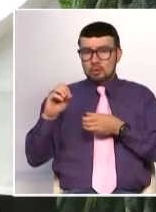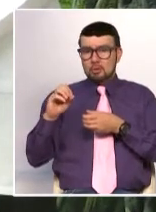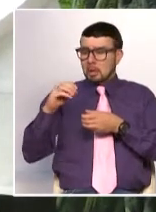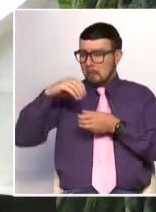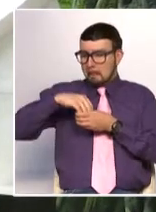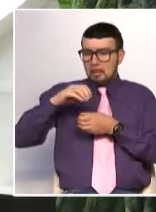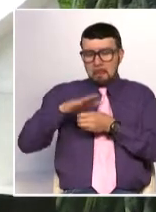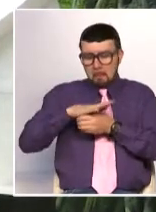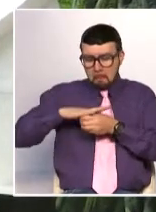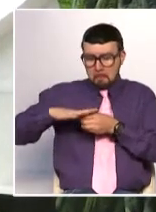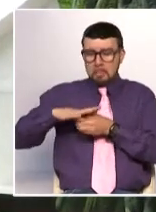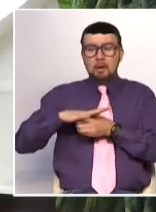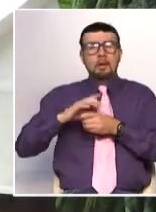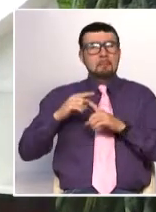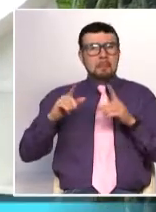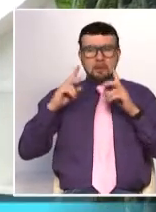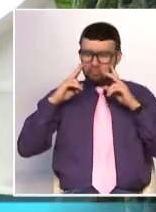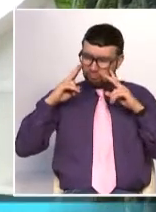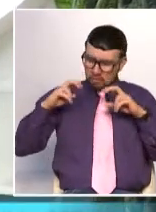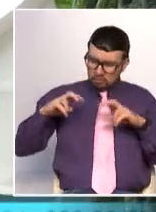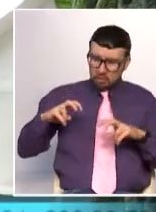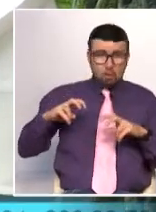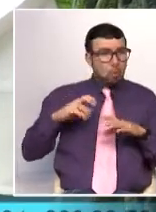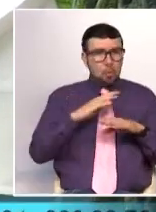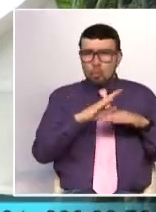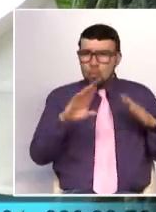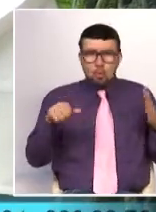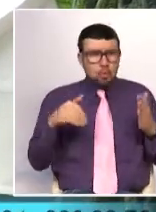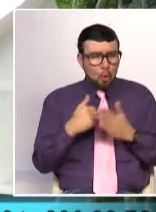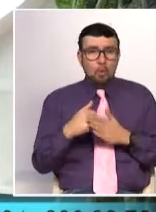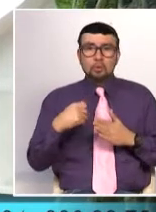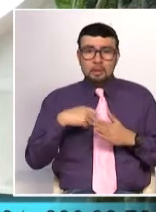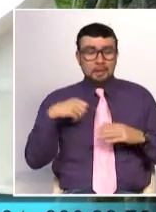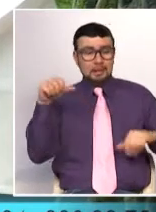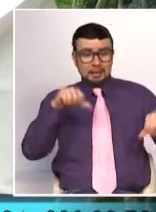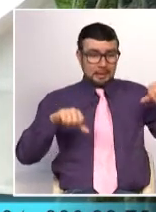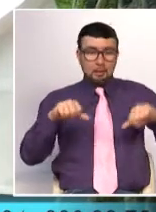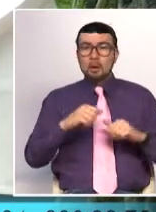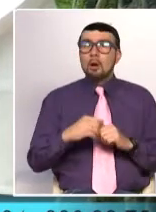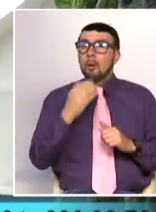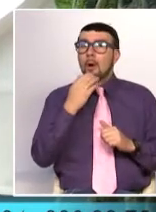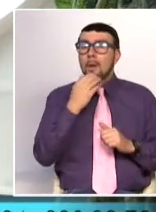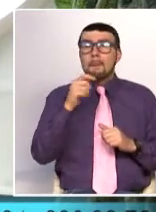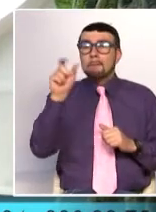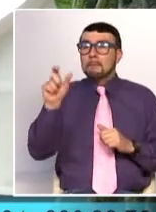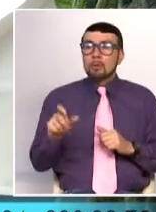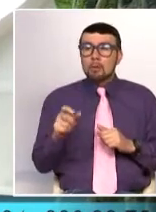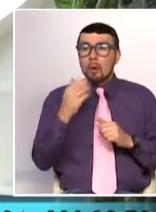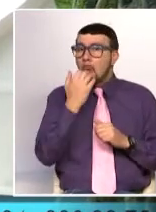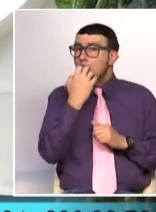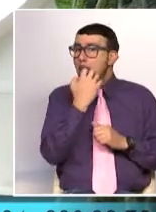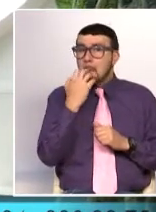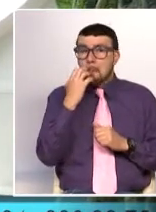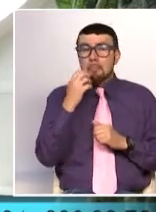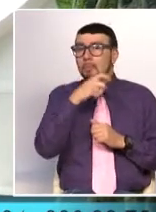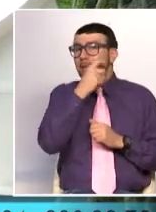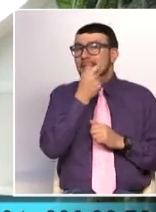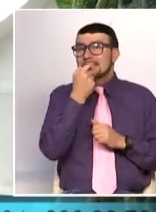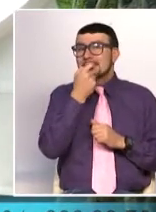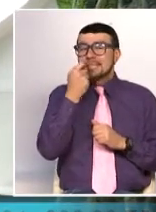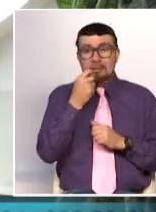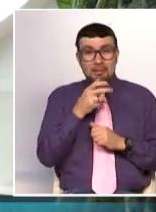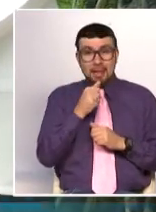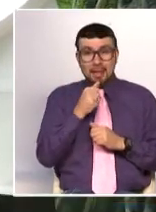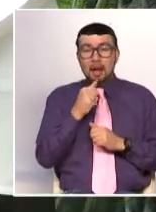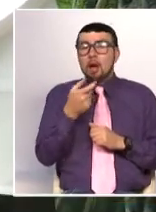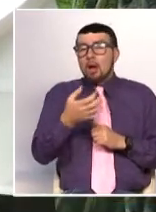todos los materiales todos tienen químicos las prótesis totales que es un acrílico esa pasta rosada